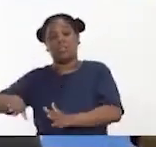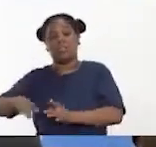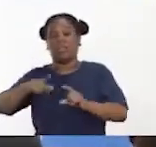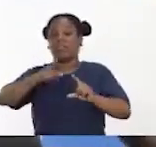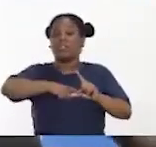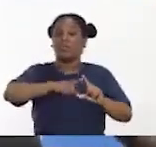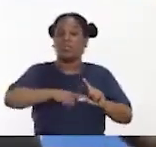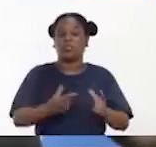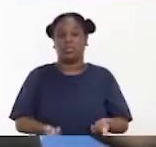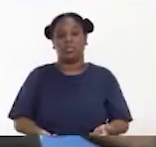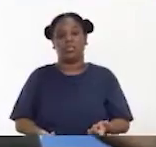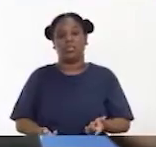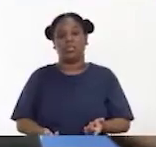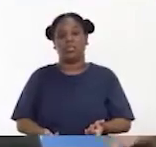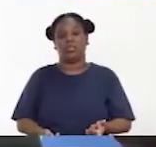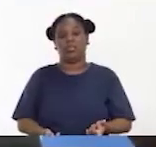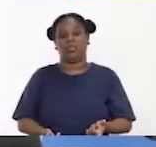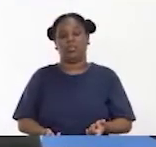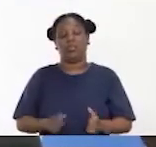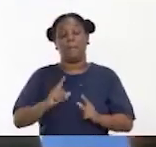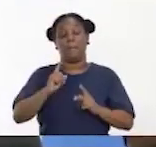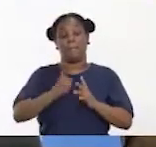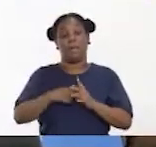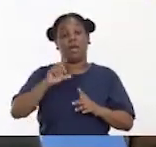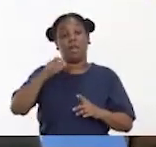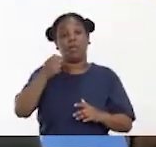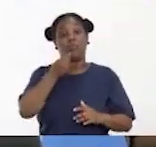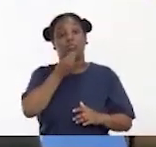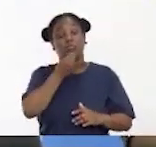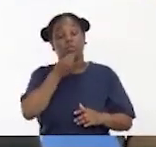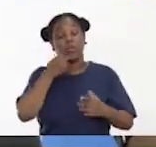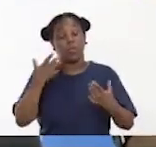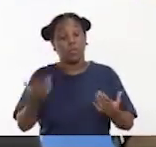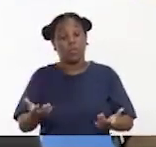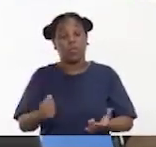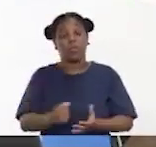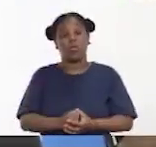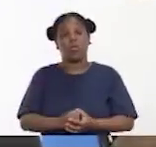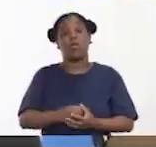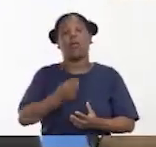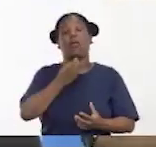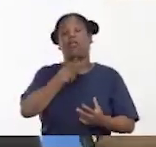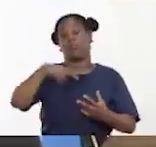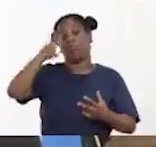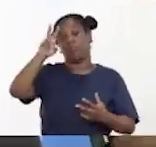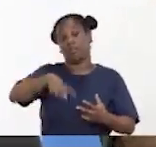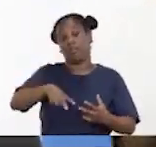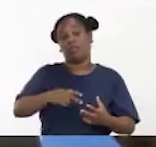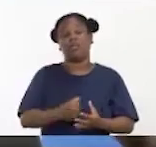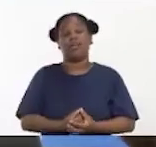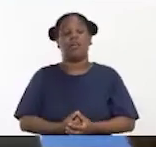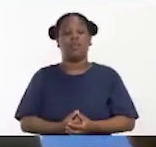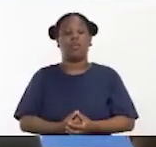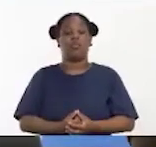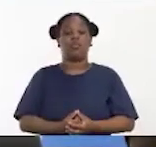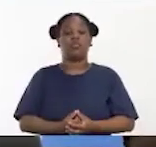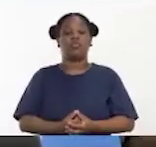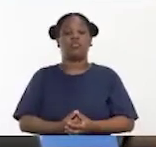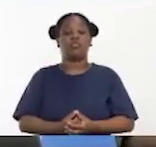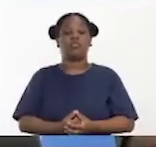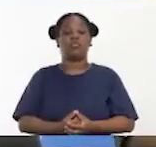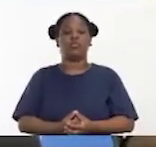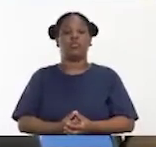contenidos para en cuanto se pueda, bueno, acometer las evaluaciones finales o